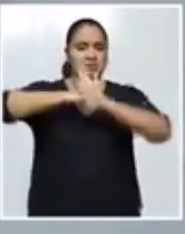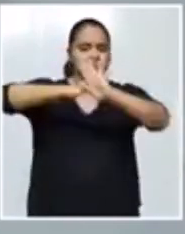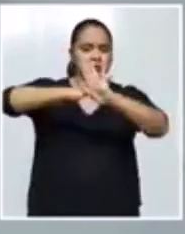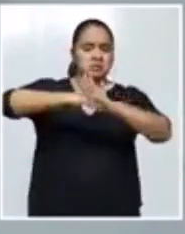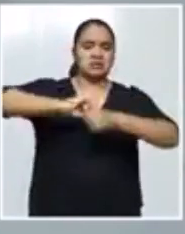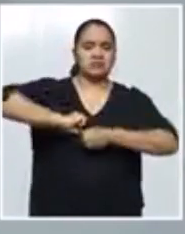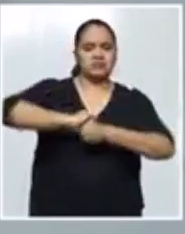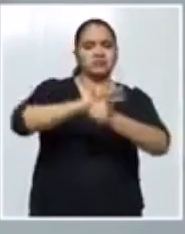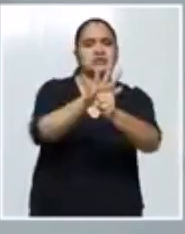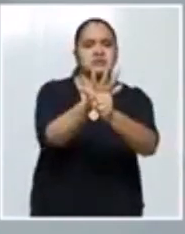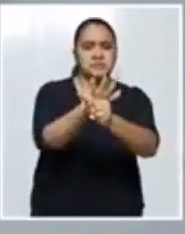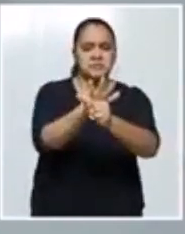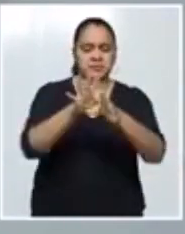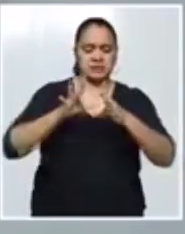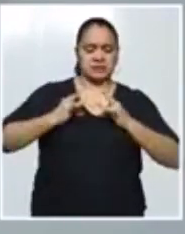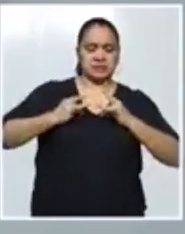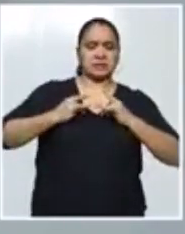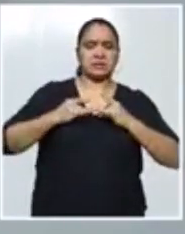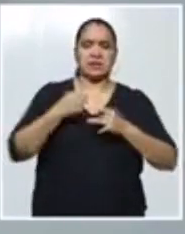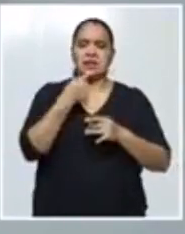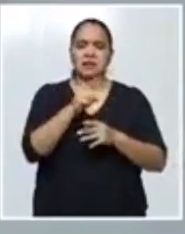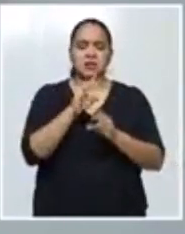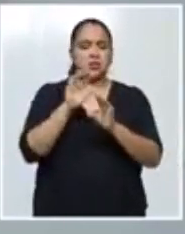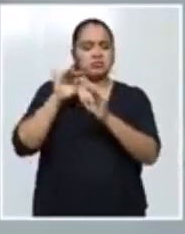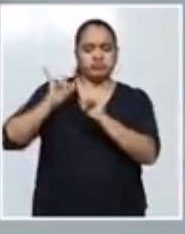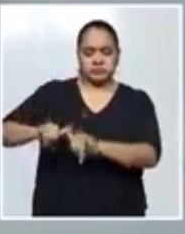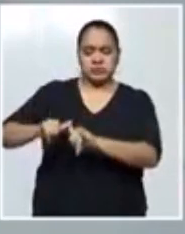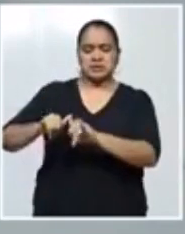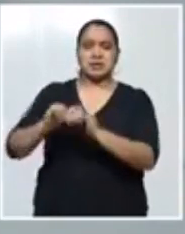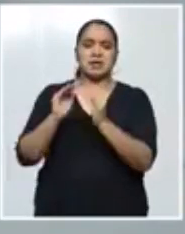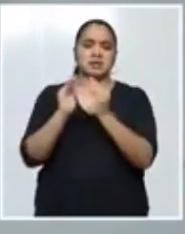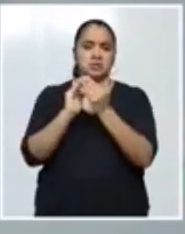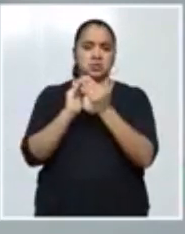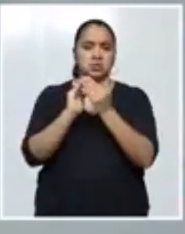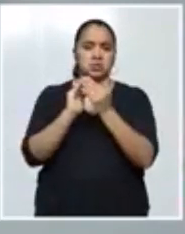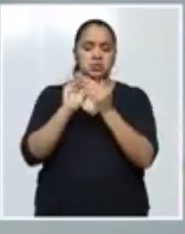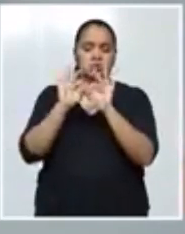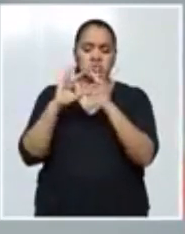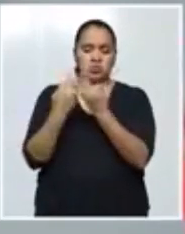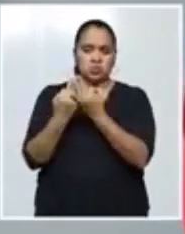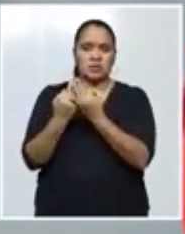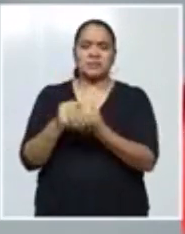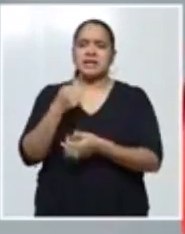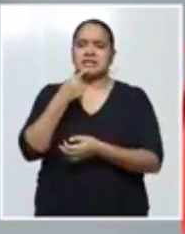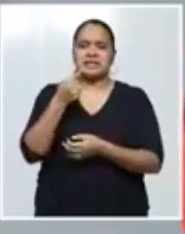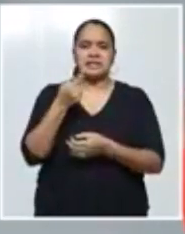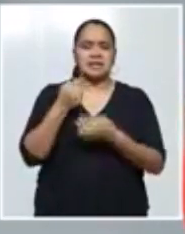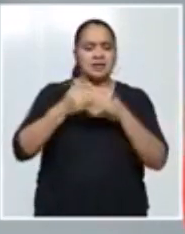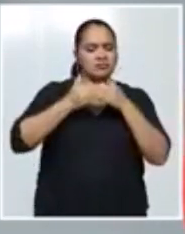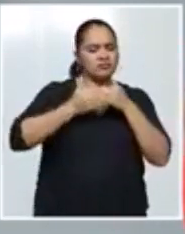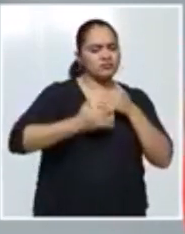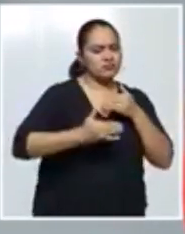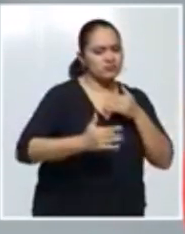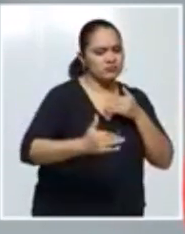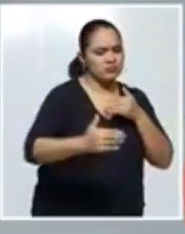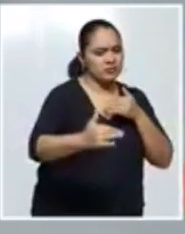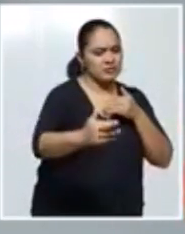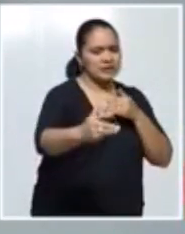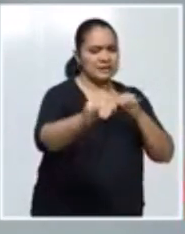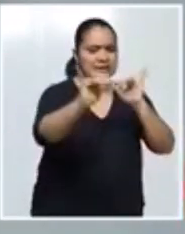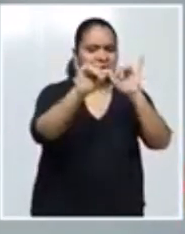kobe 19 mediante el distanciamiento social obligatorio ha decidido extender el toque de queda absoluto